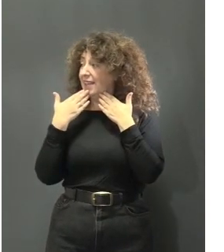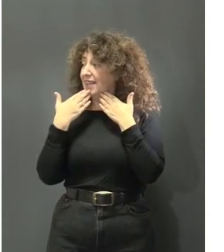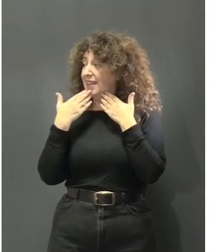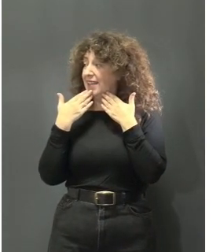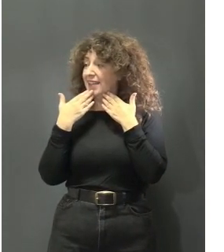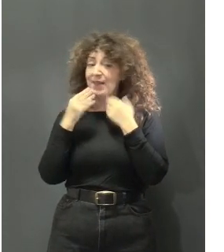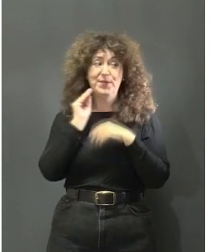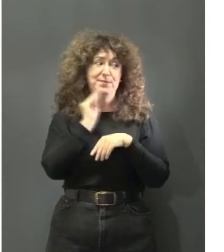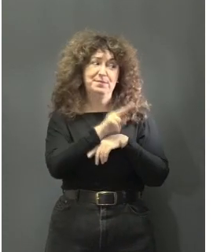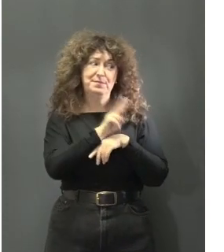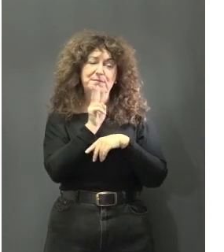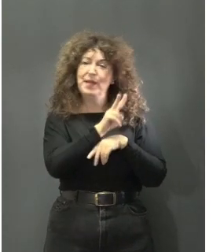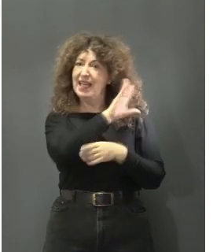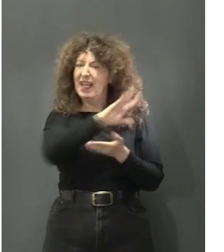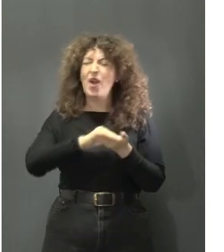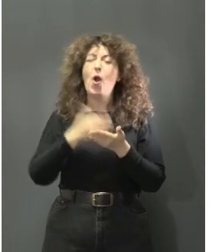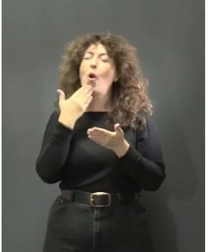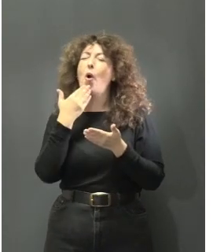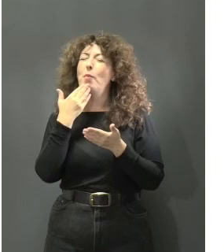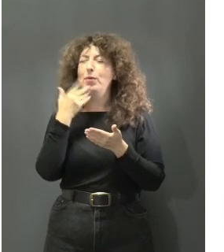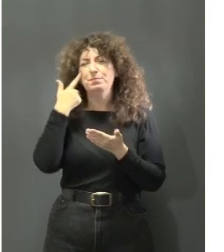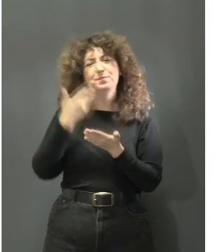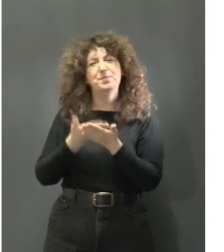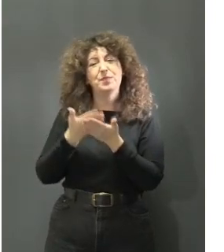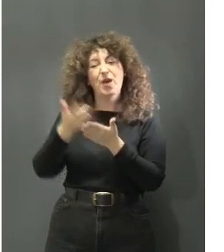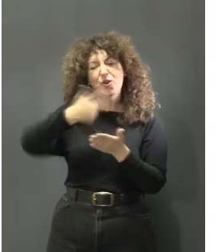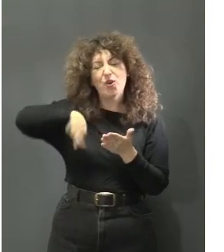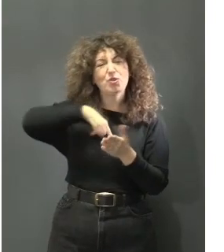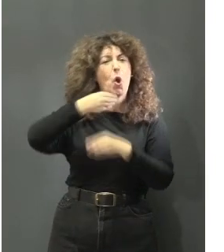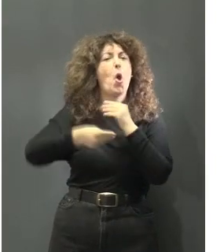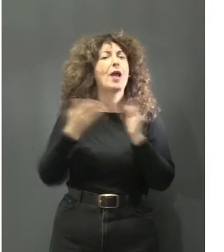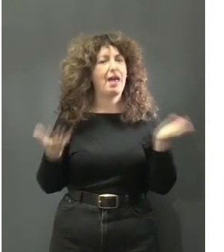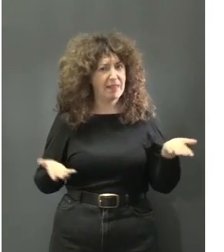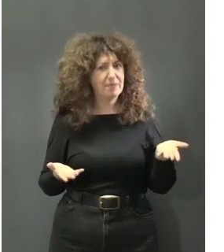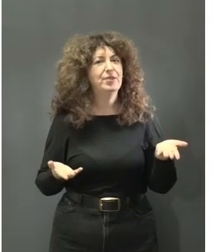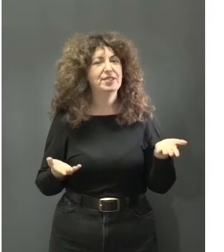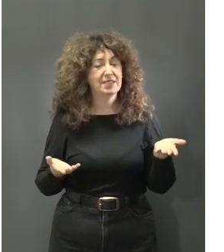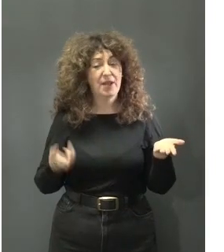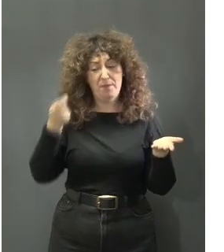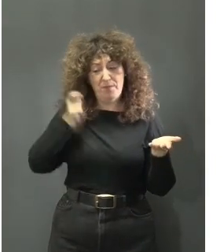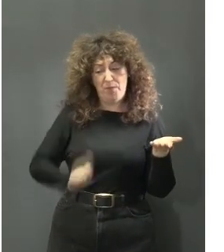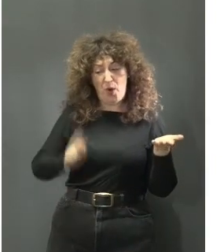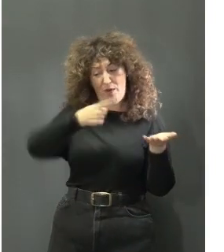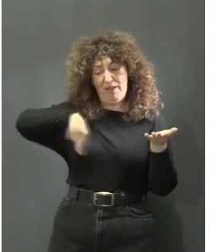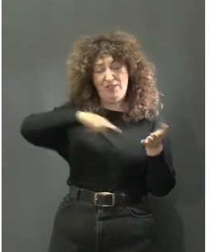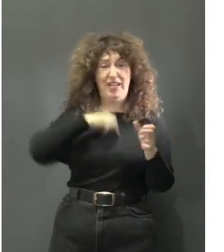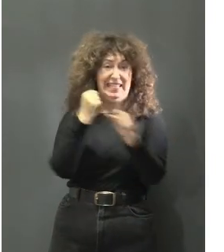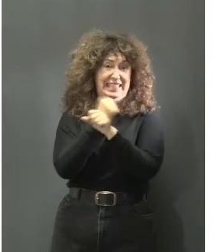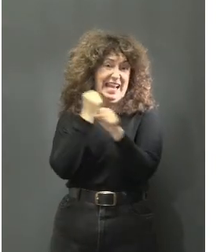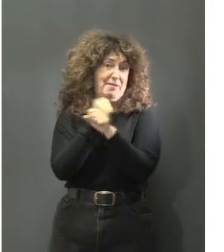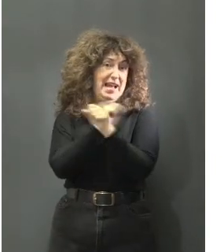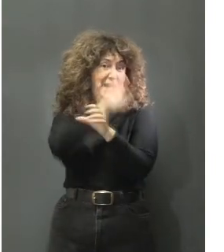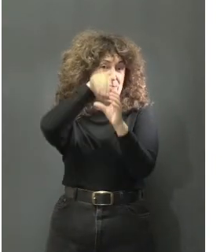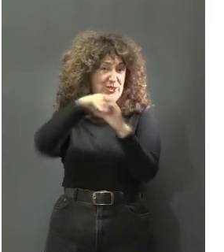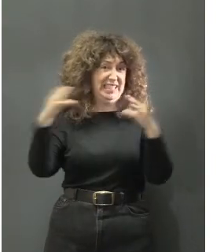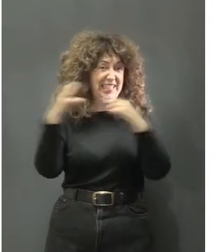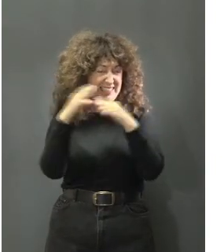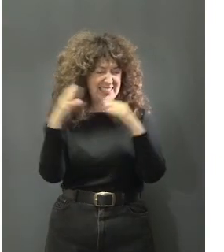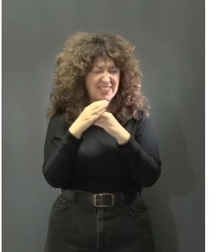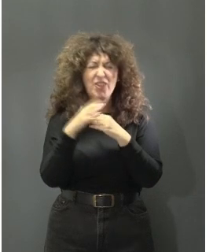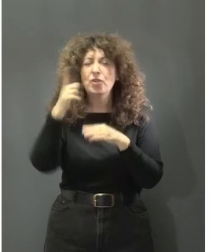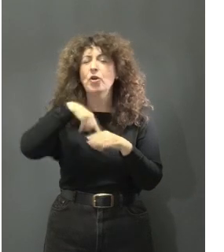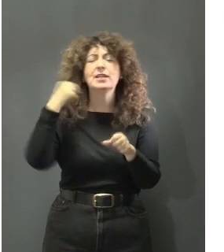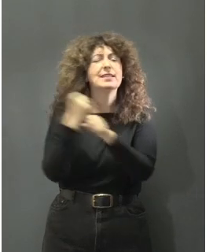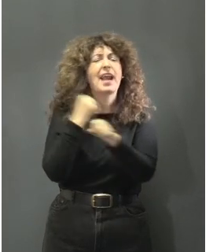sí que ha sido como un reflejo de lo que hacemos en realidad los profesionales que trabajamos en el Inserso, que trabajamos para